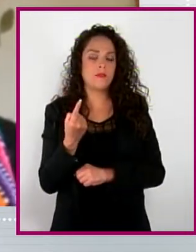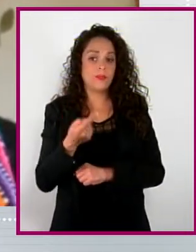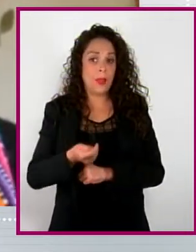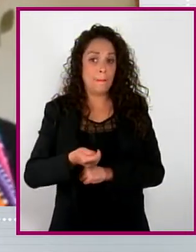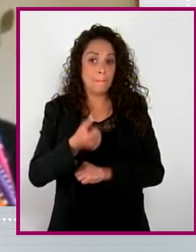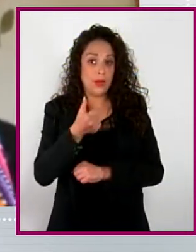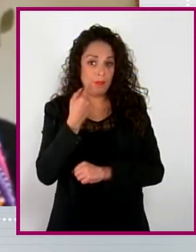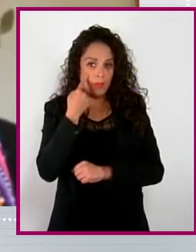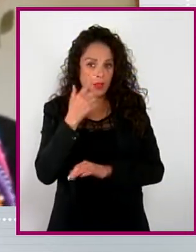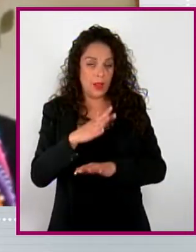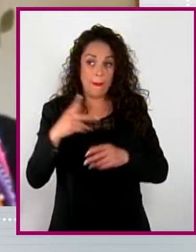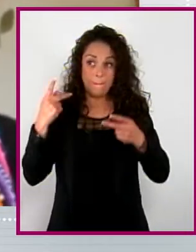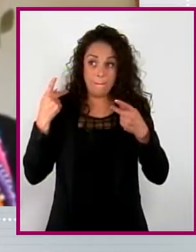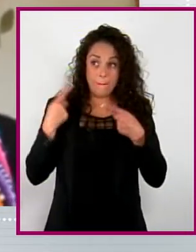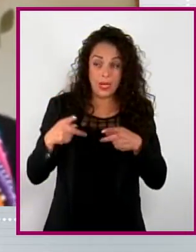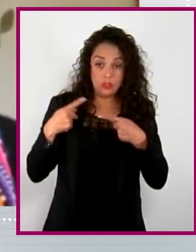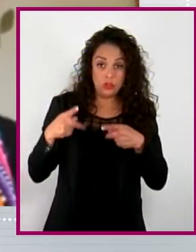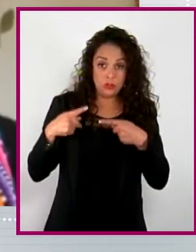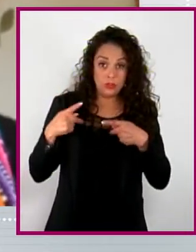propias personas,